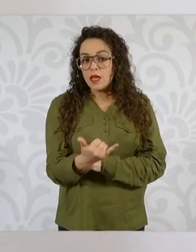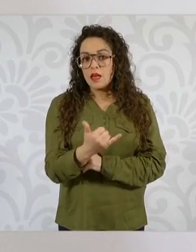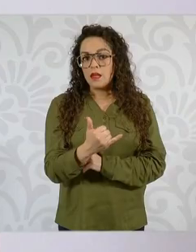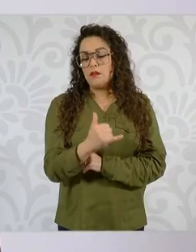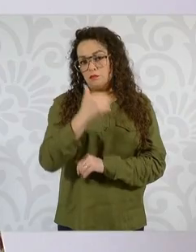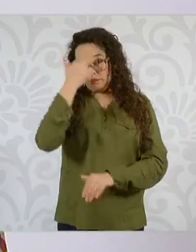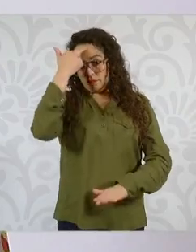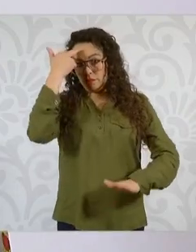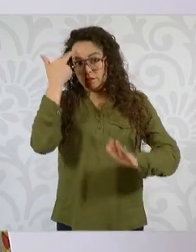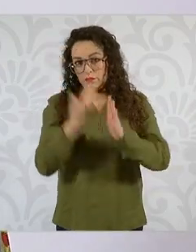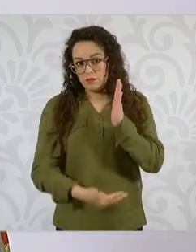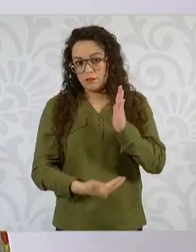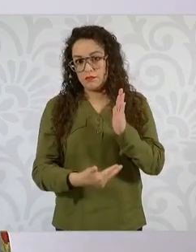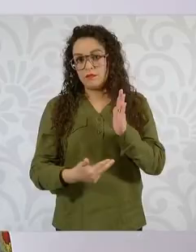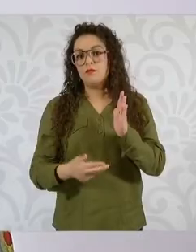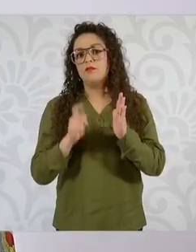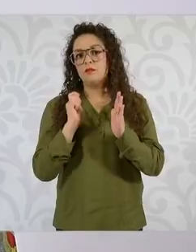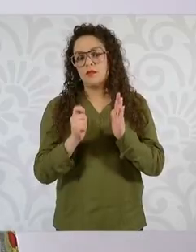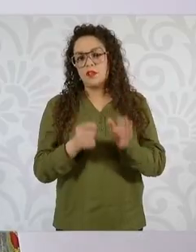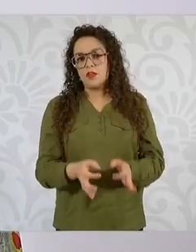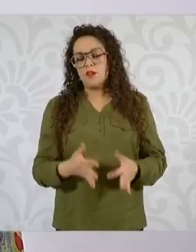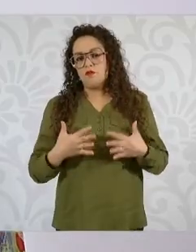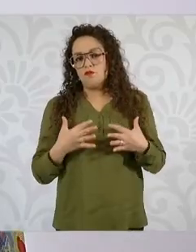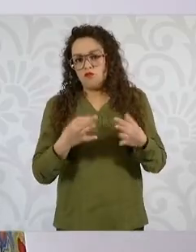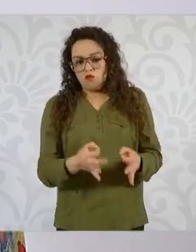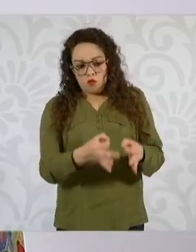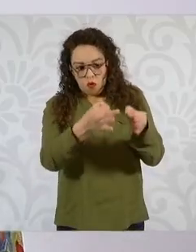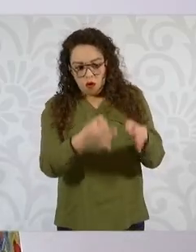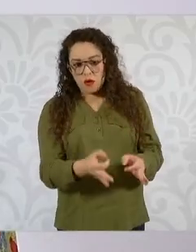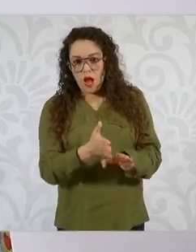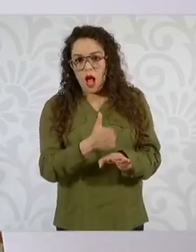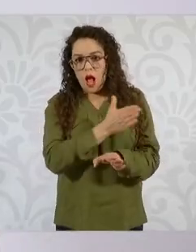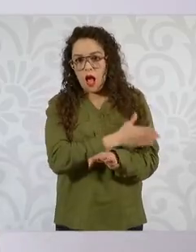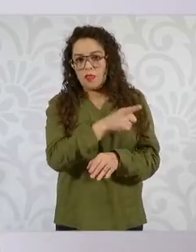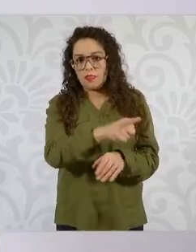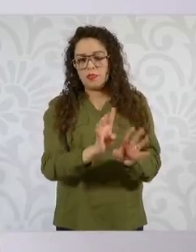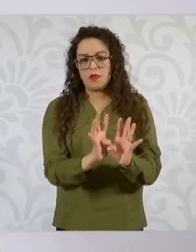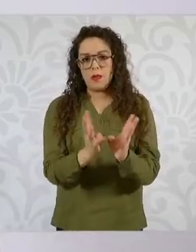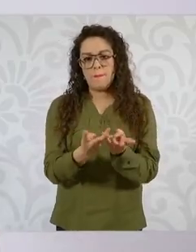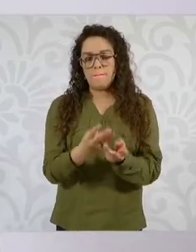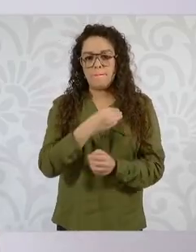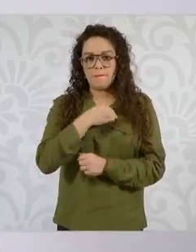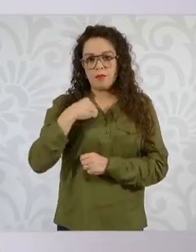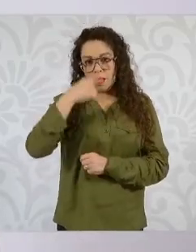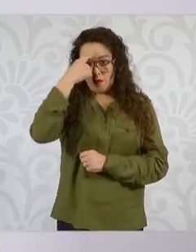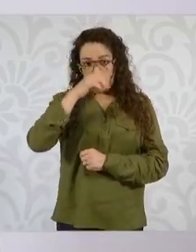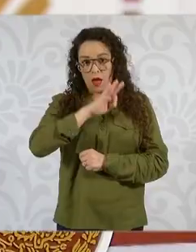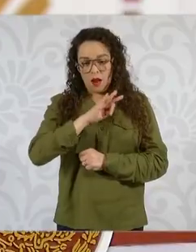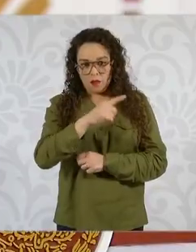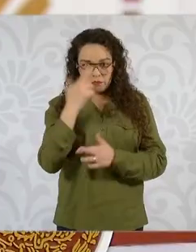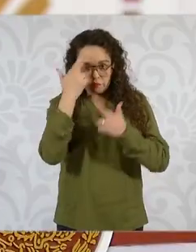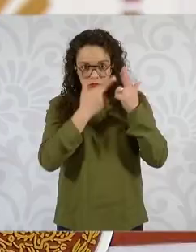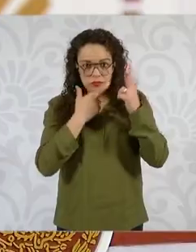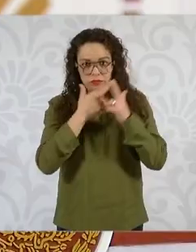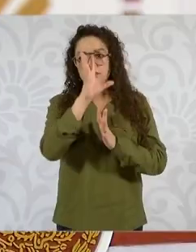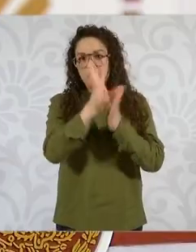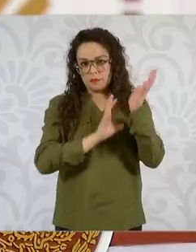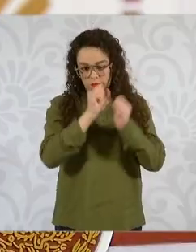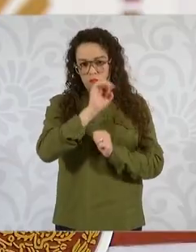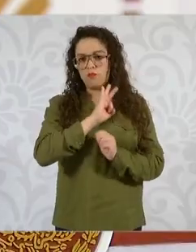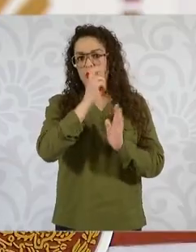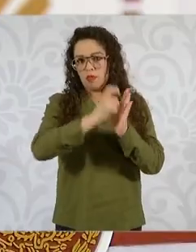postulado del constituyente originario, según el cual la soberanía nacional reside esencial y